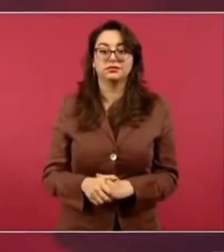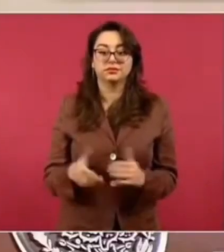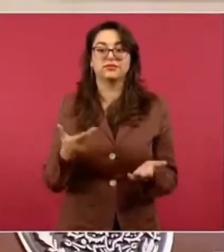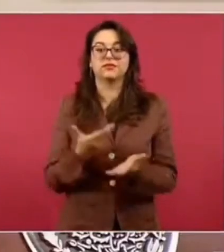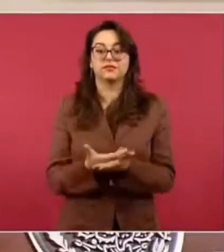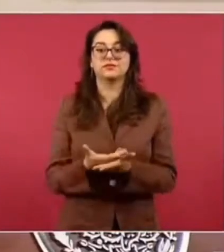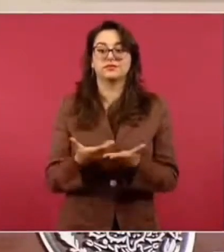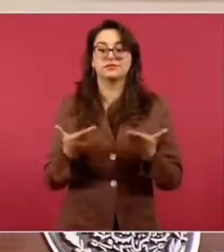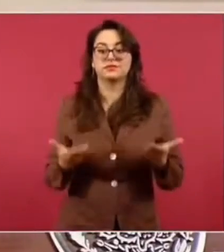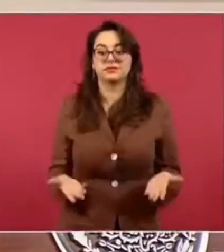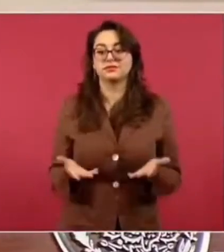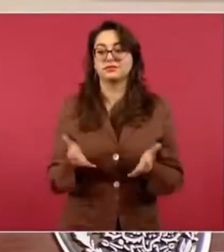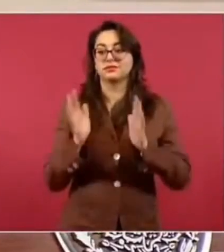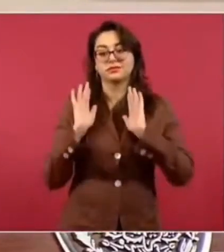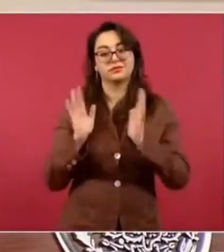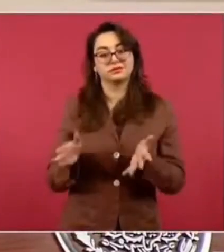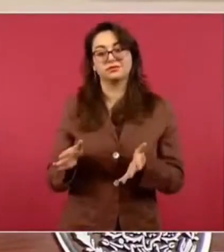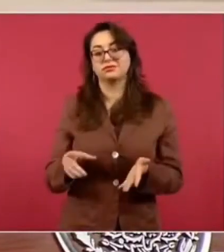ya